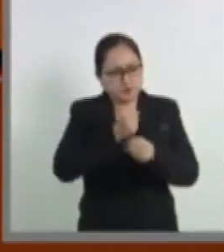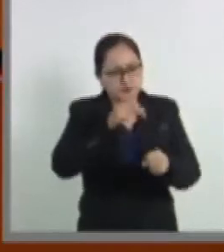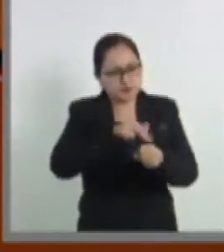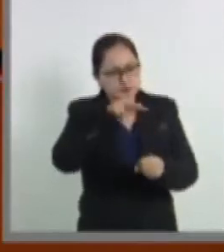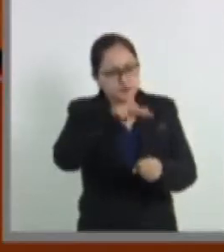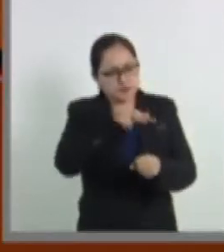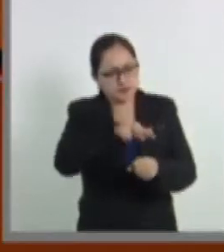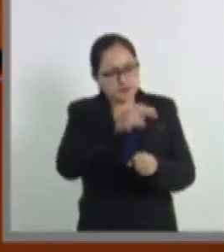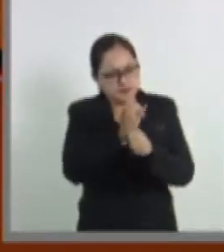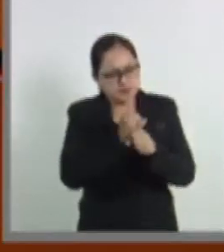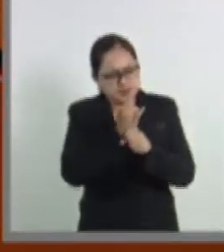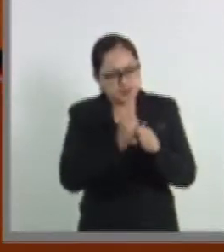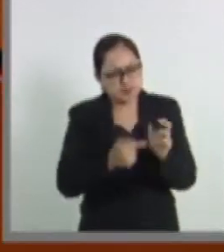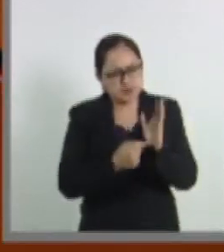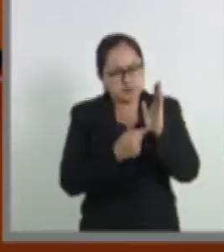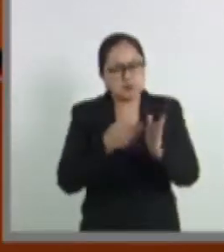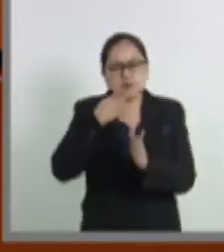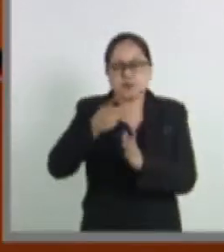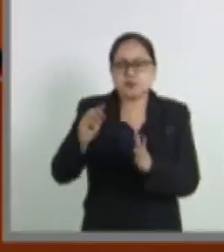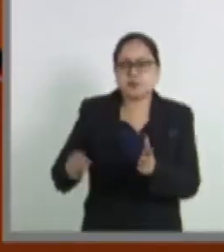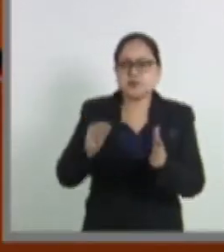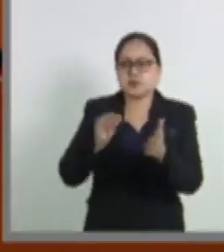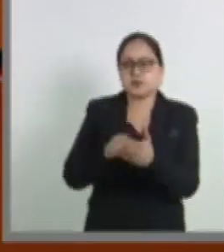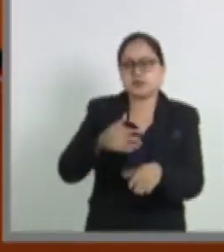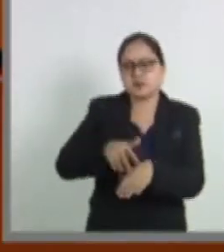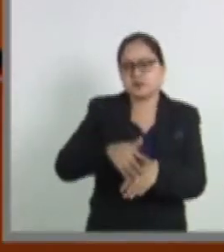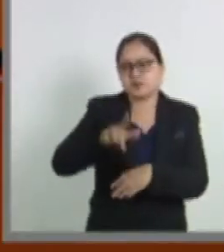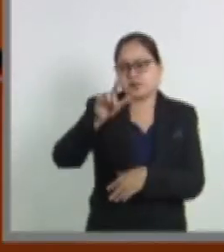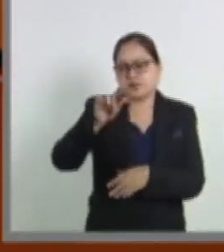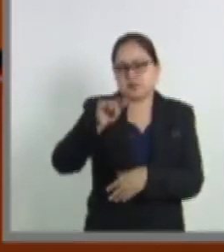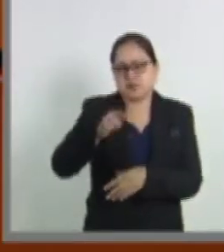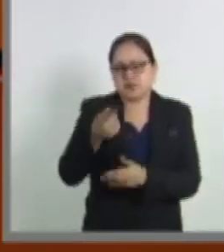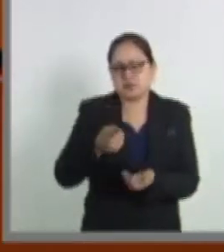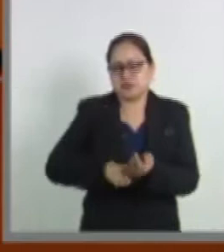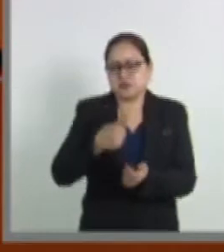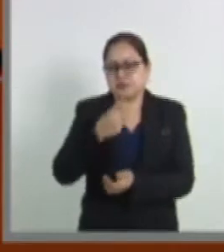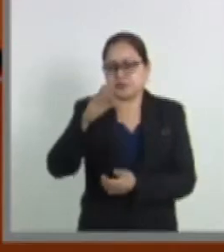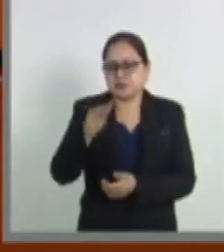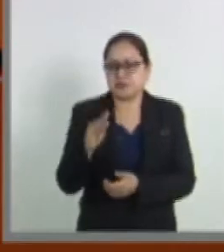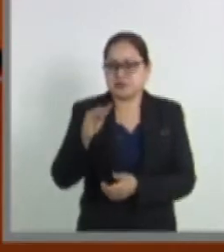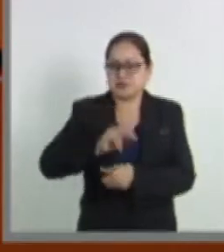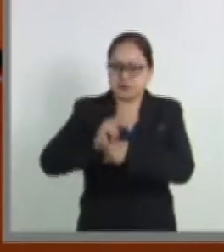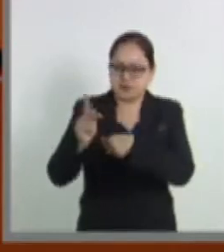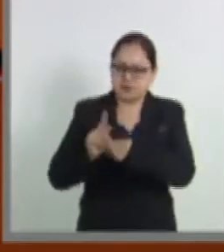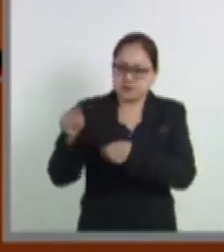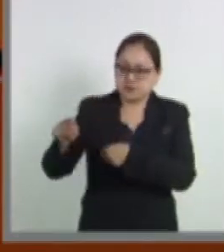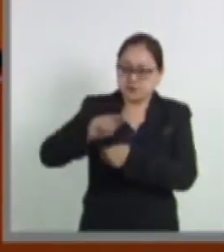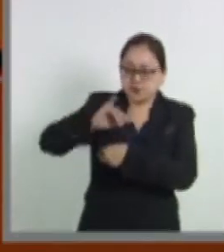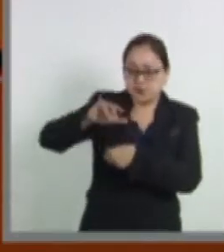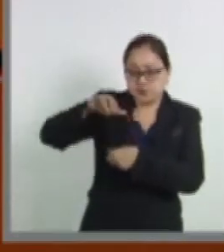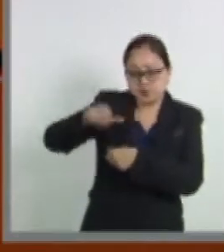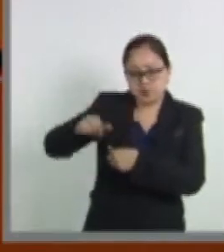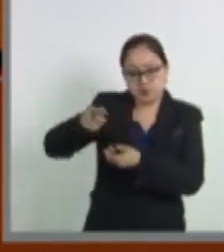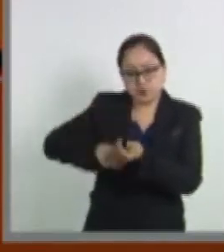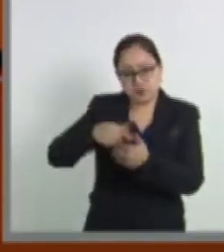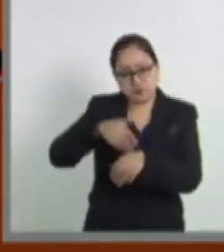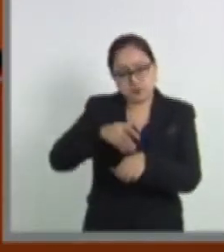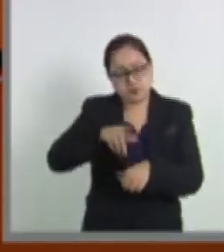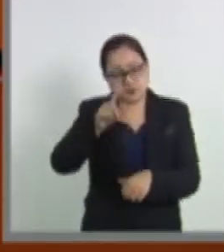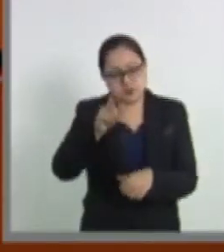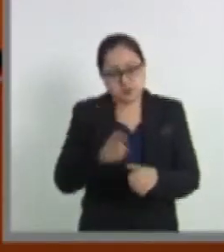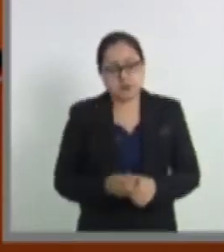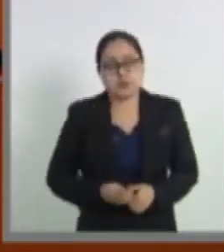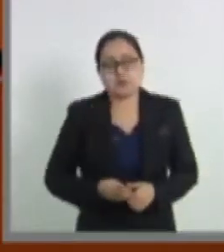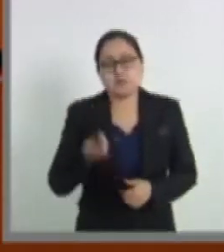Banco Mundial, se encuentra en el número 70 de entre 190 economías. De acuerdo con la Comisión Económica